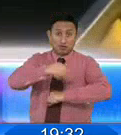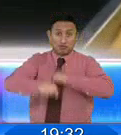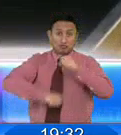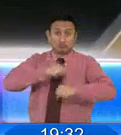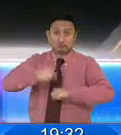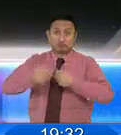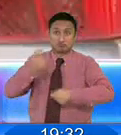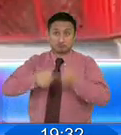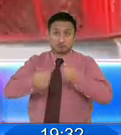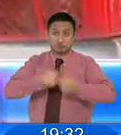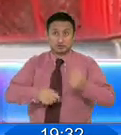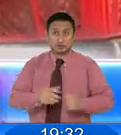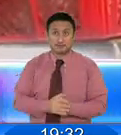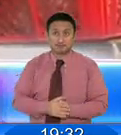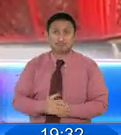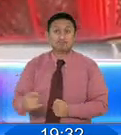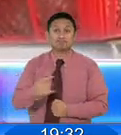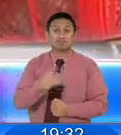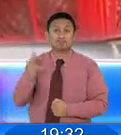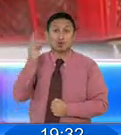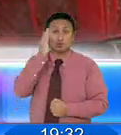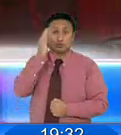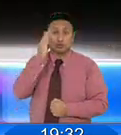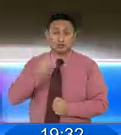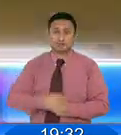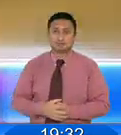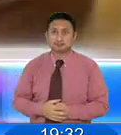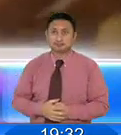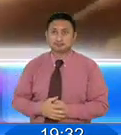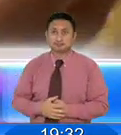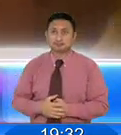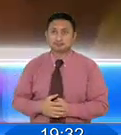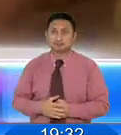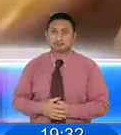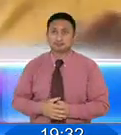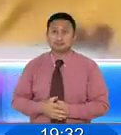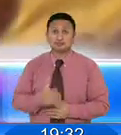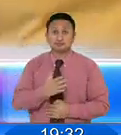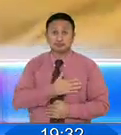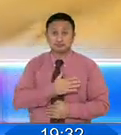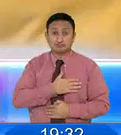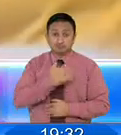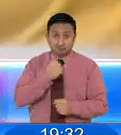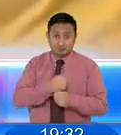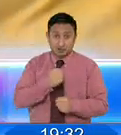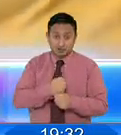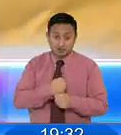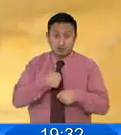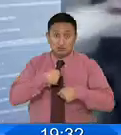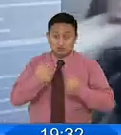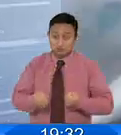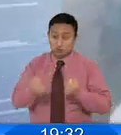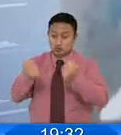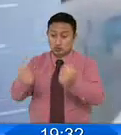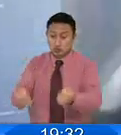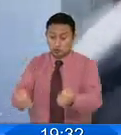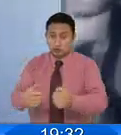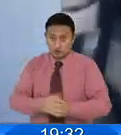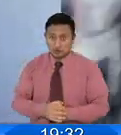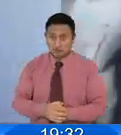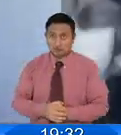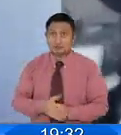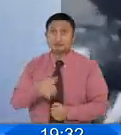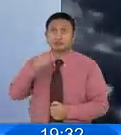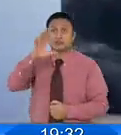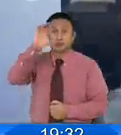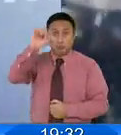ciudad ofreciendo la fruta fresca. Son cosas que yo tengo, mis herramientas de trabajo que se me accedo hacia él. Una vez que el video fue